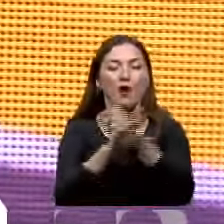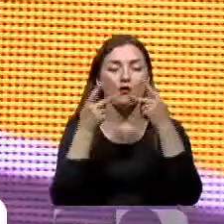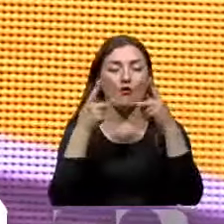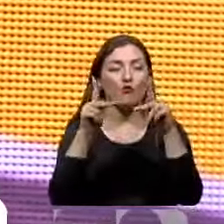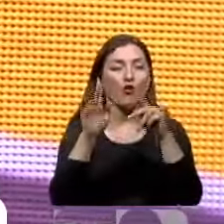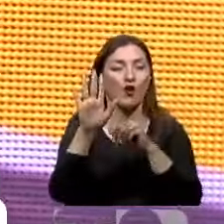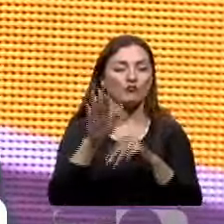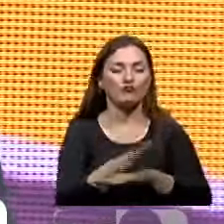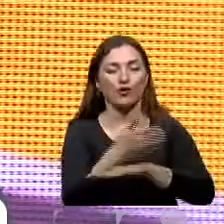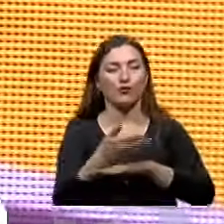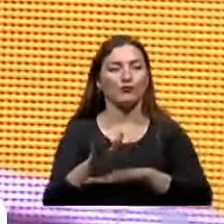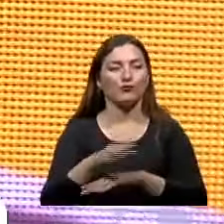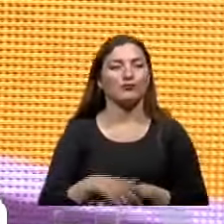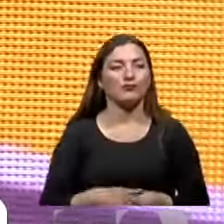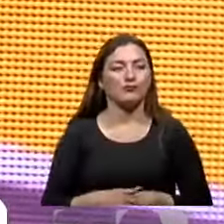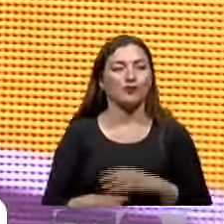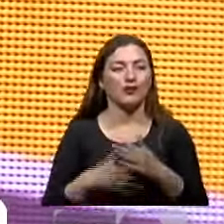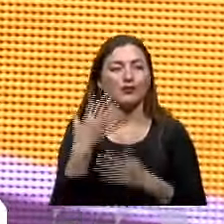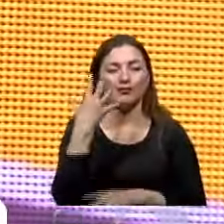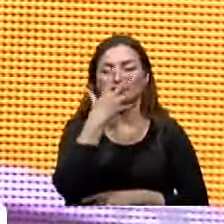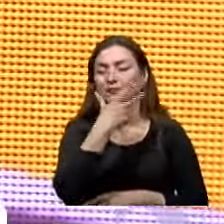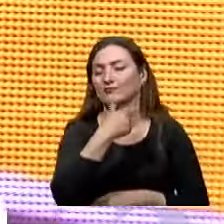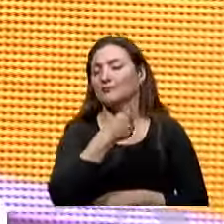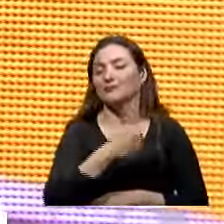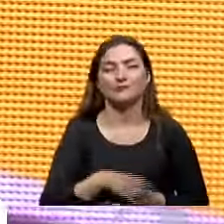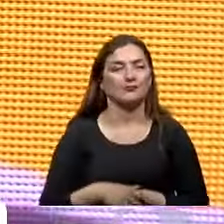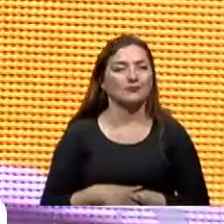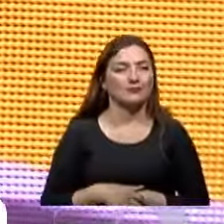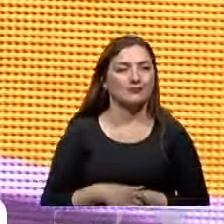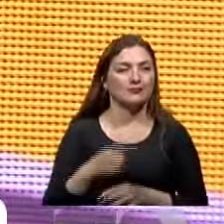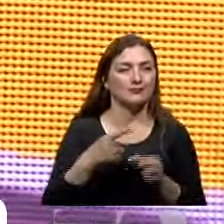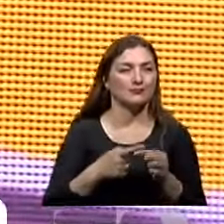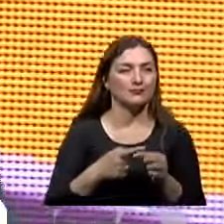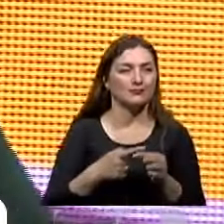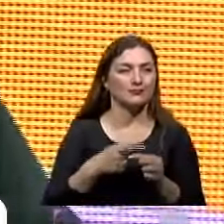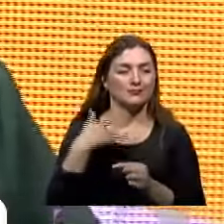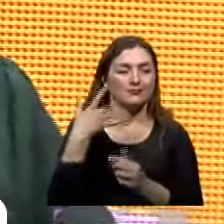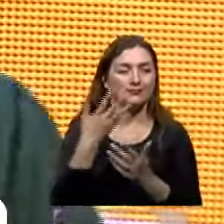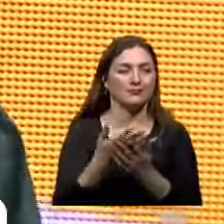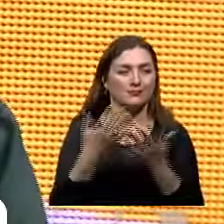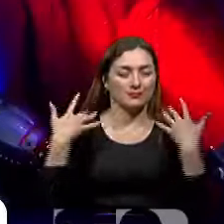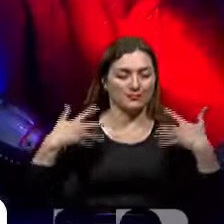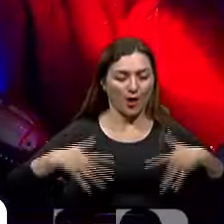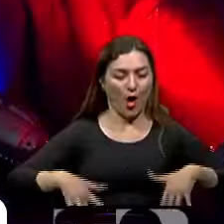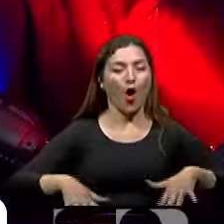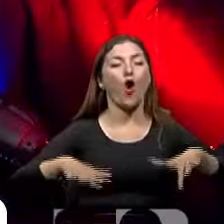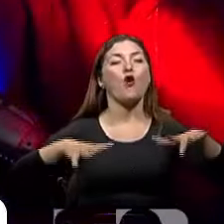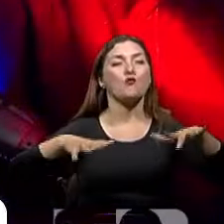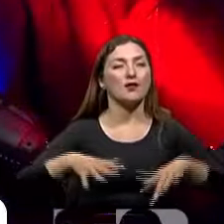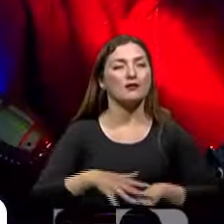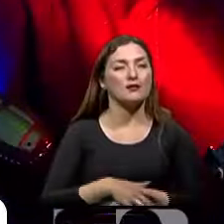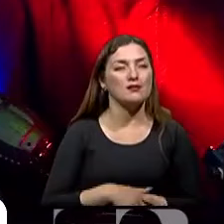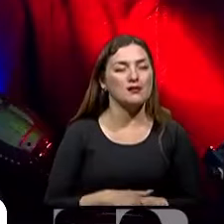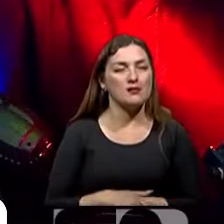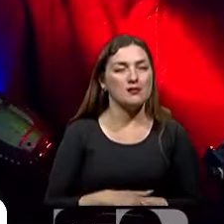para su concierto. Fue momentos muy hermosos. Estuvimos por Quito con un vestido de novia. ¡Ay! Haciendo toda